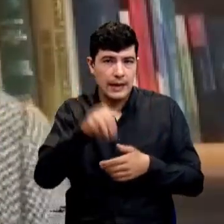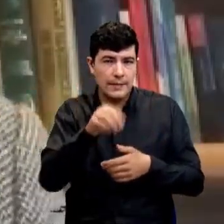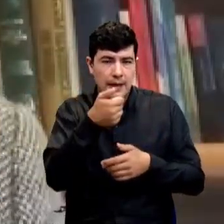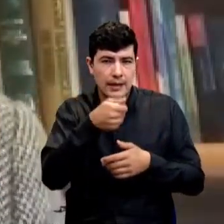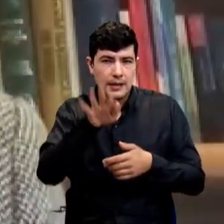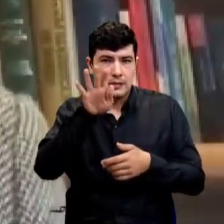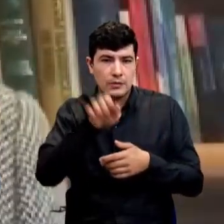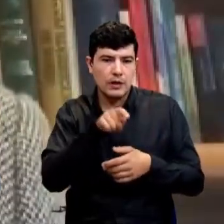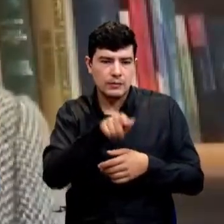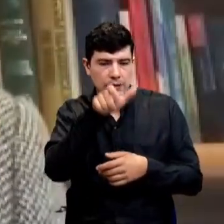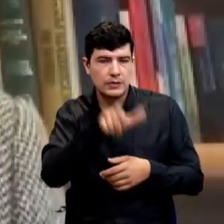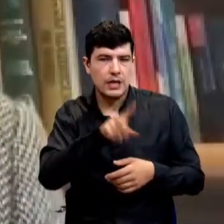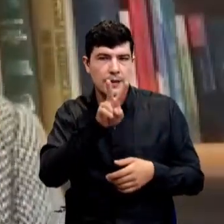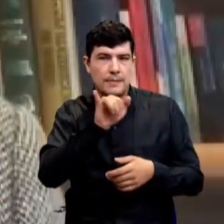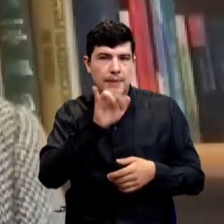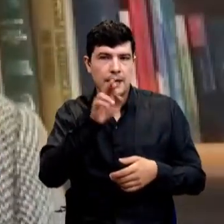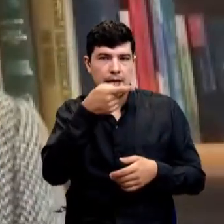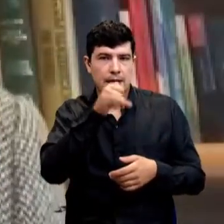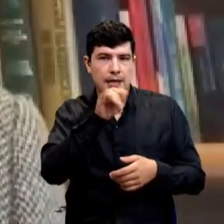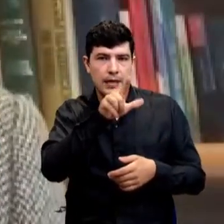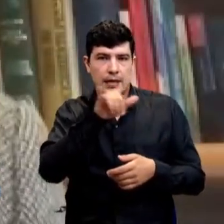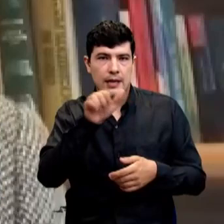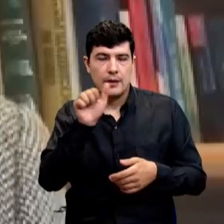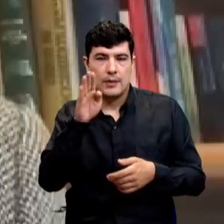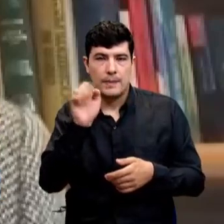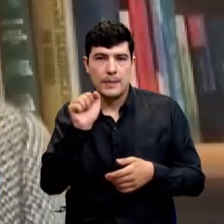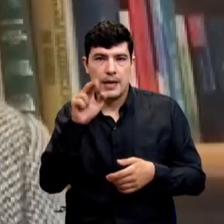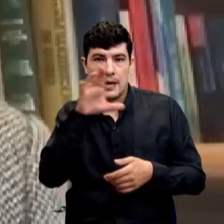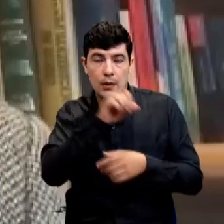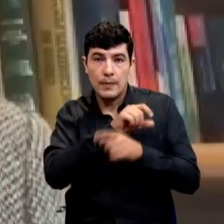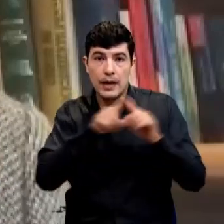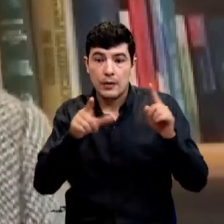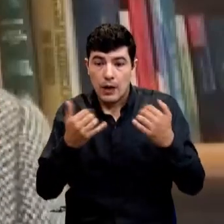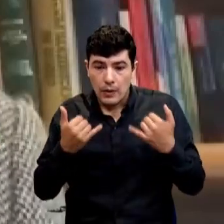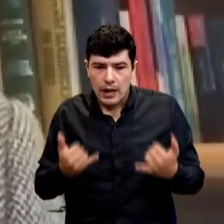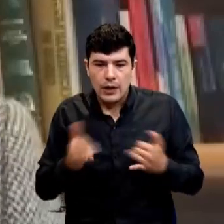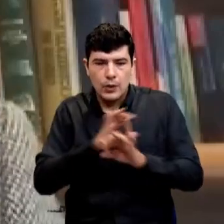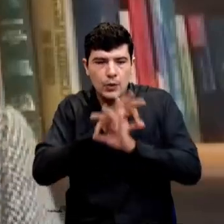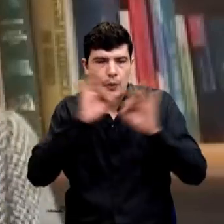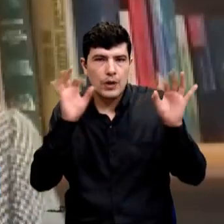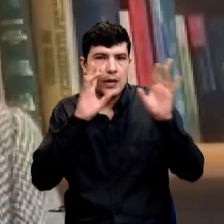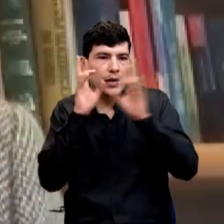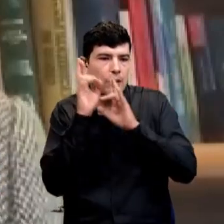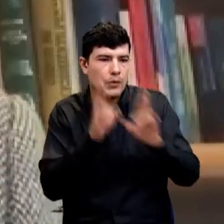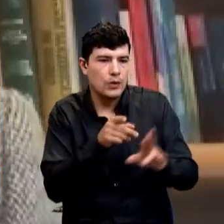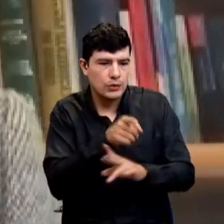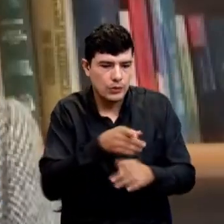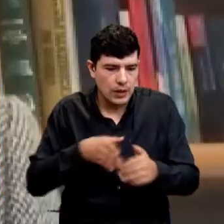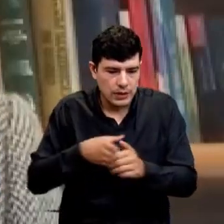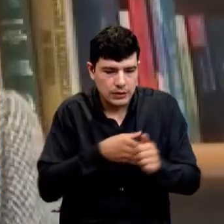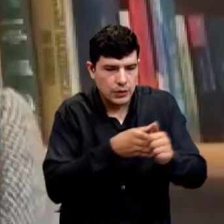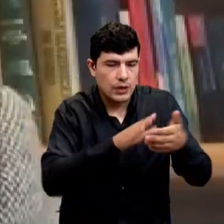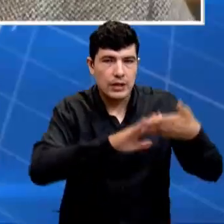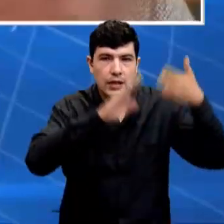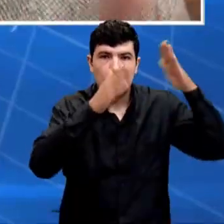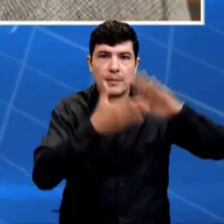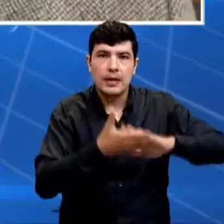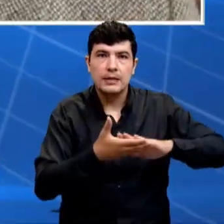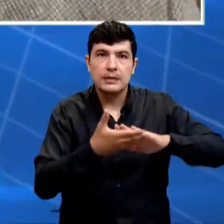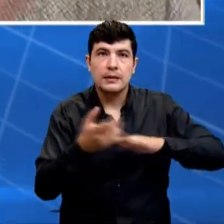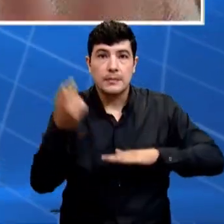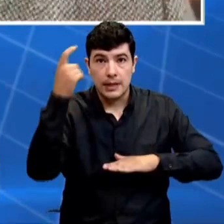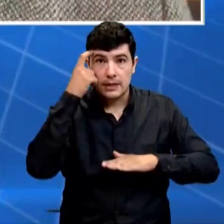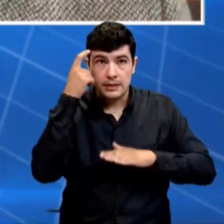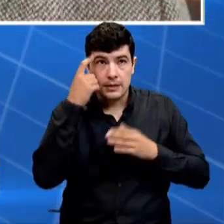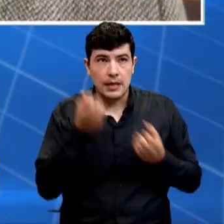pero nunca se había concebido el gestor de paz como una forma de conceder